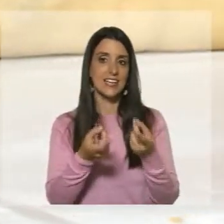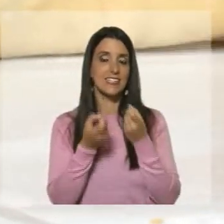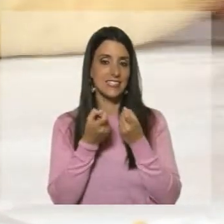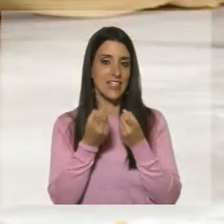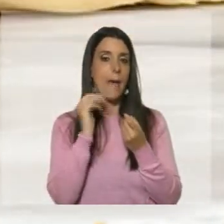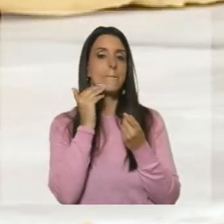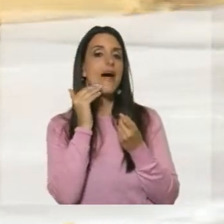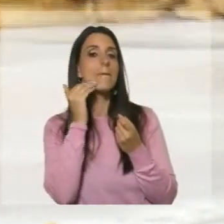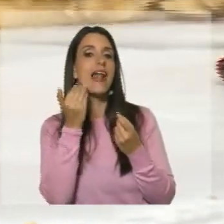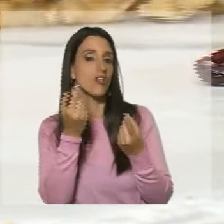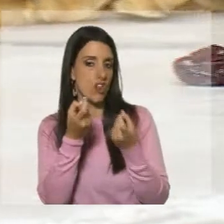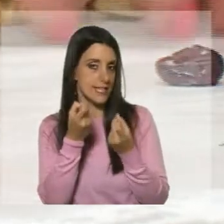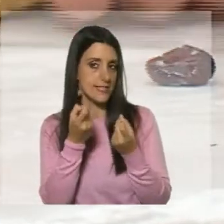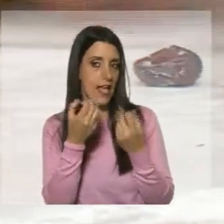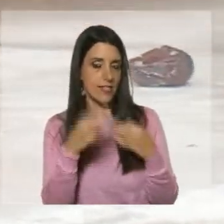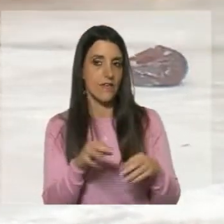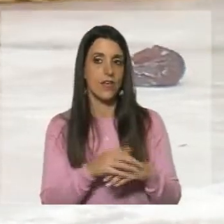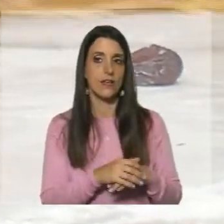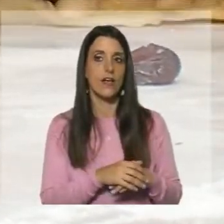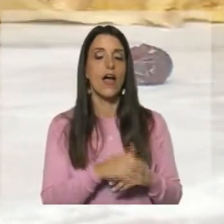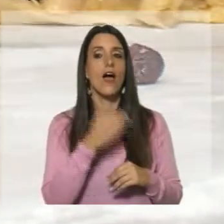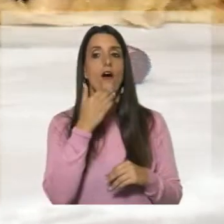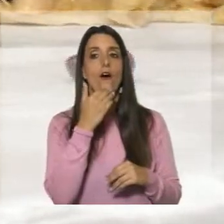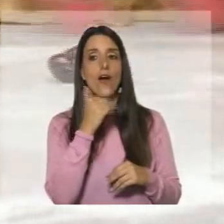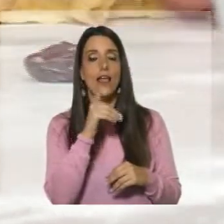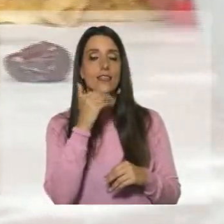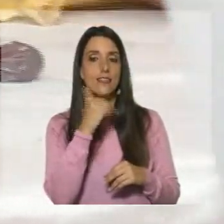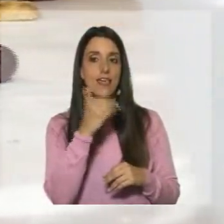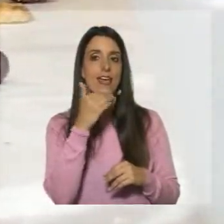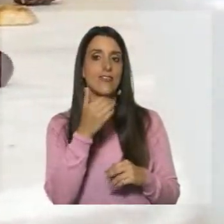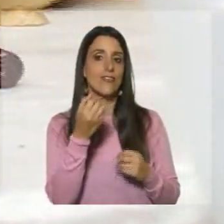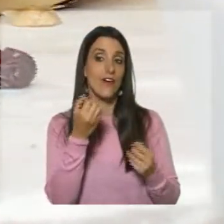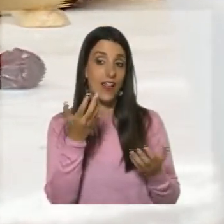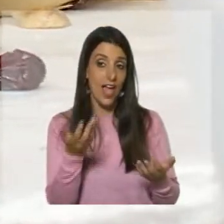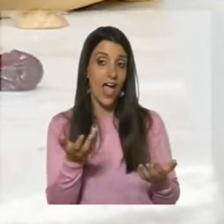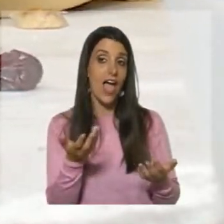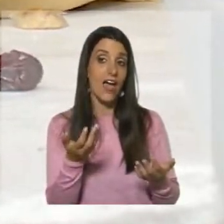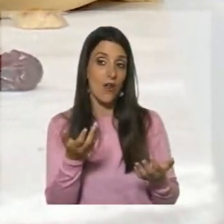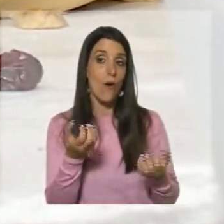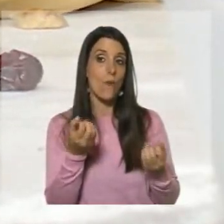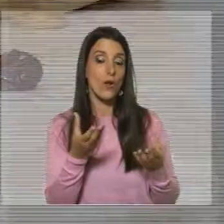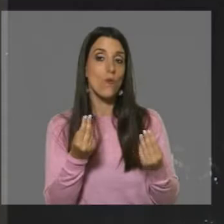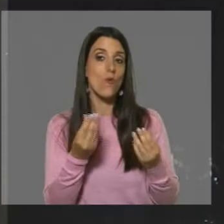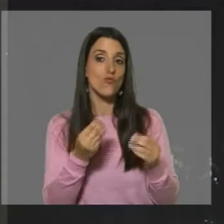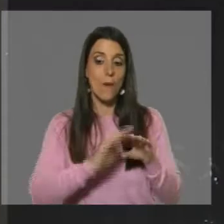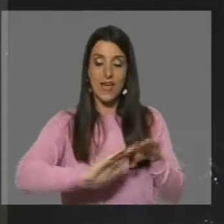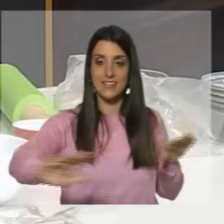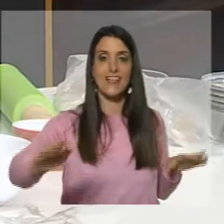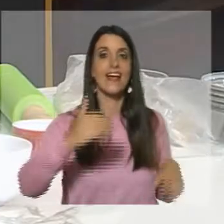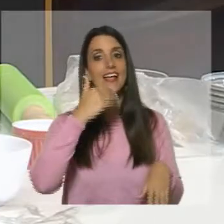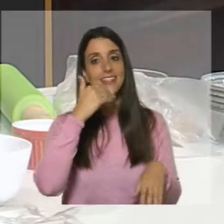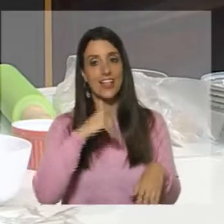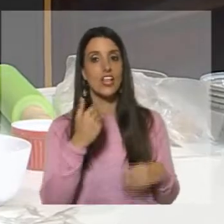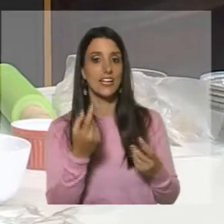desparejito, ¿eh? Ahora entiendo por qué tiene que estar lento. Claro, porque si no se ve. ¿Por qué necesitaba tanta mesada? Claro, claro.